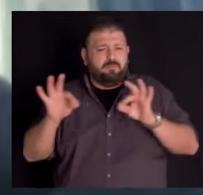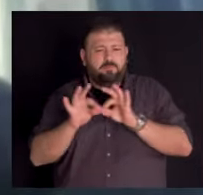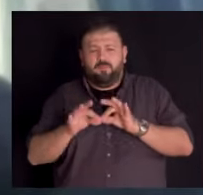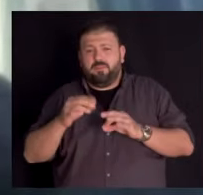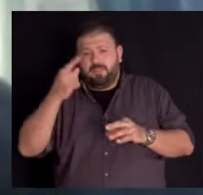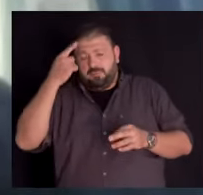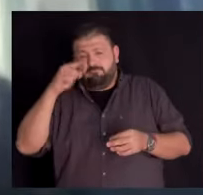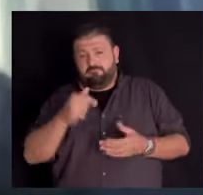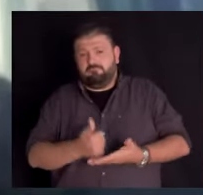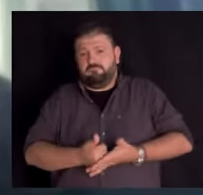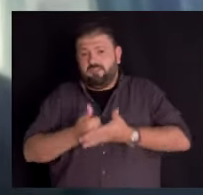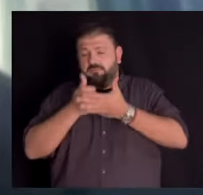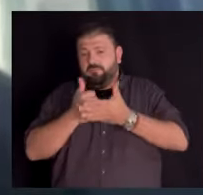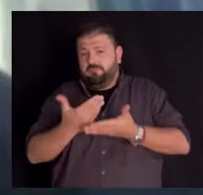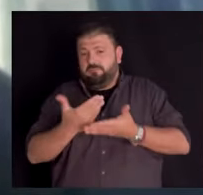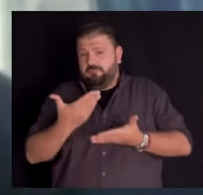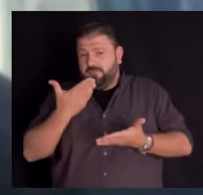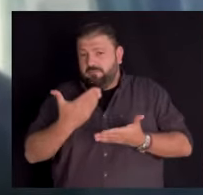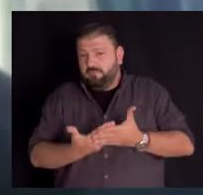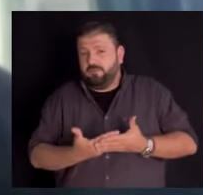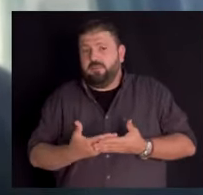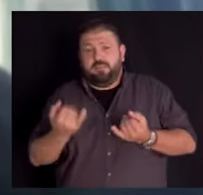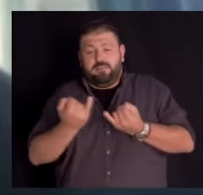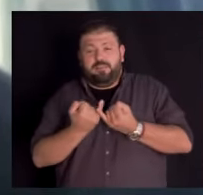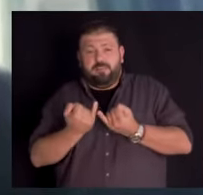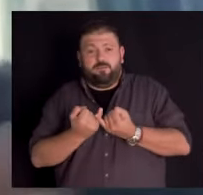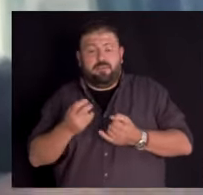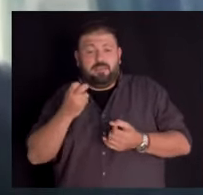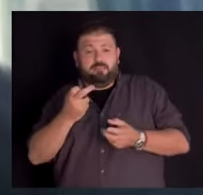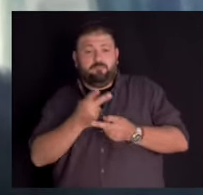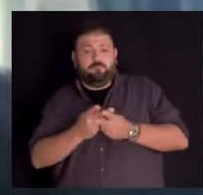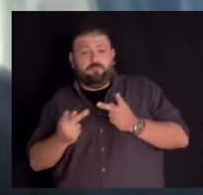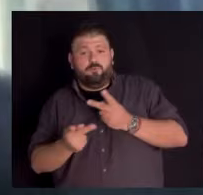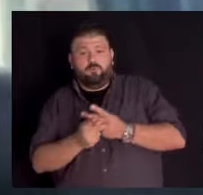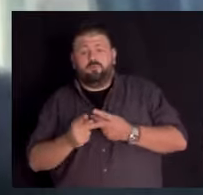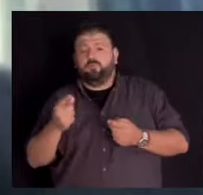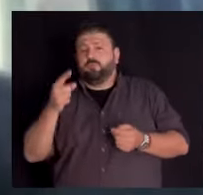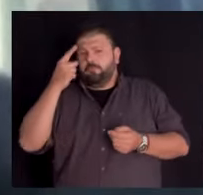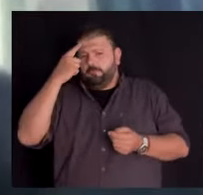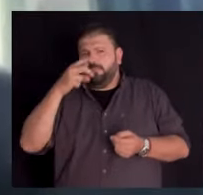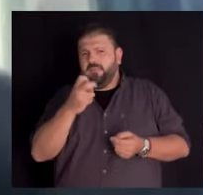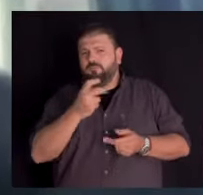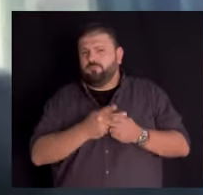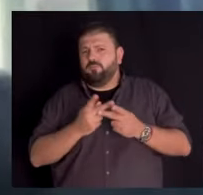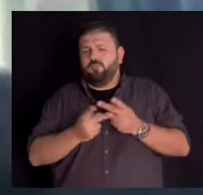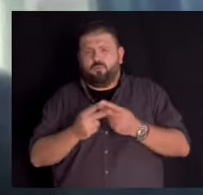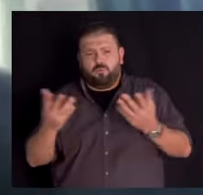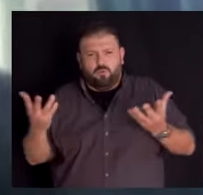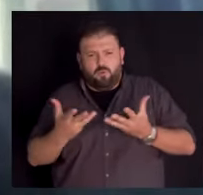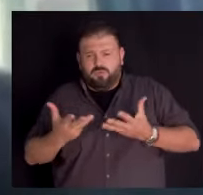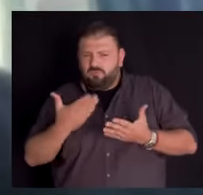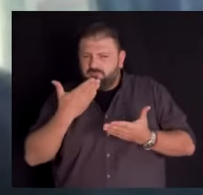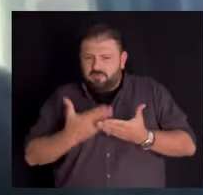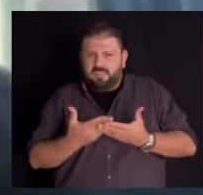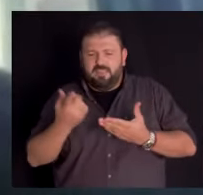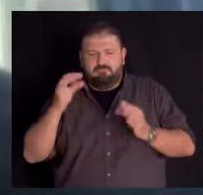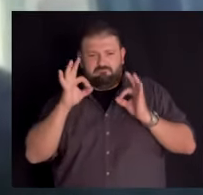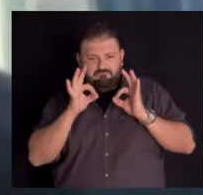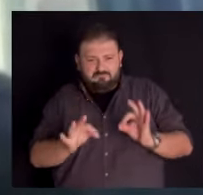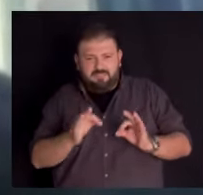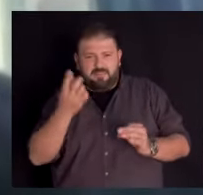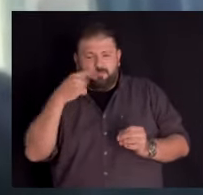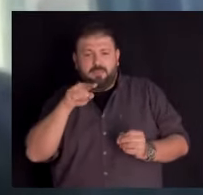¿sí? Entonces, nuestros productos, pues por algo están hechos, hoy sí que a la medida, en las